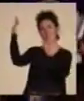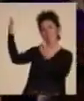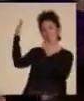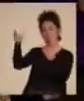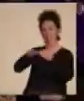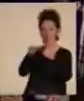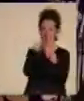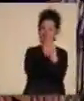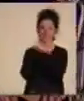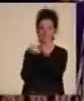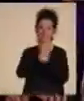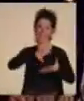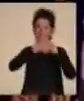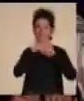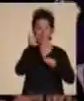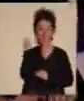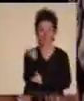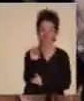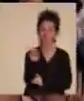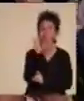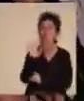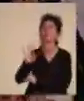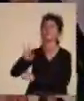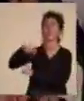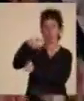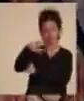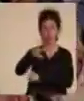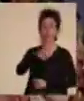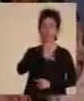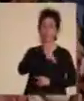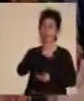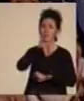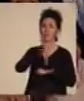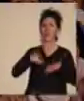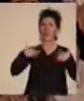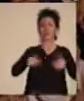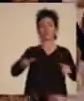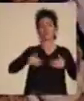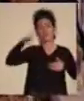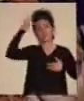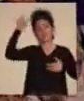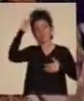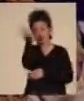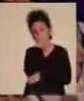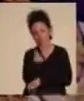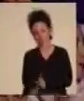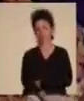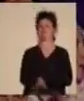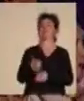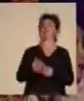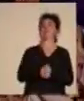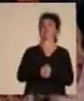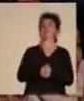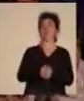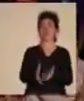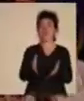Felicidades, inadaptadas. Por ese tercer premio de fantasía, diseño y vestuario. Además,